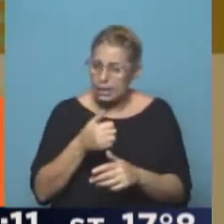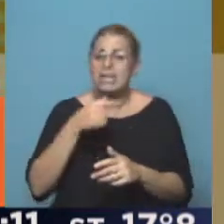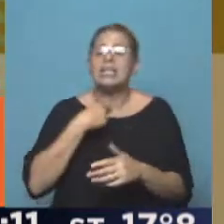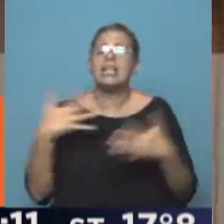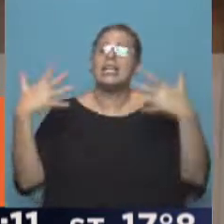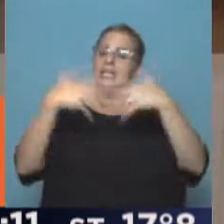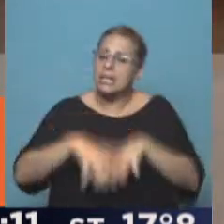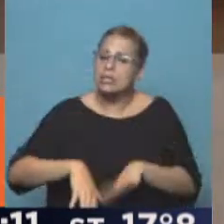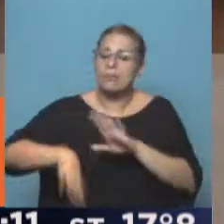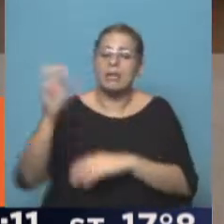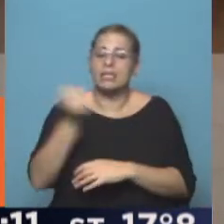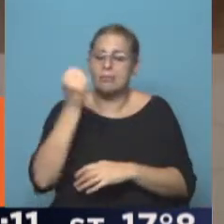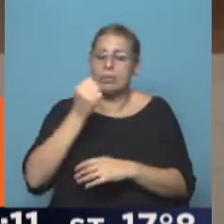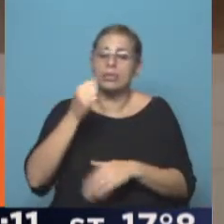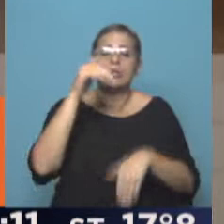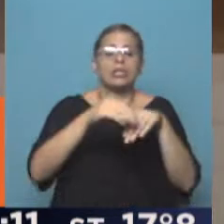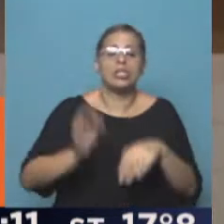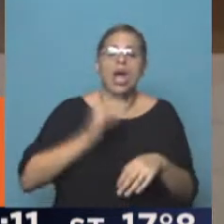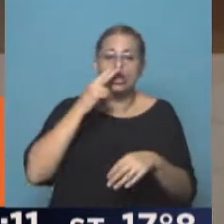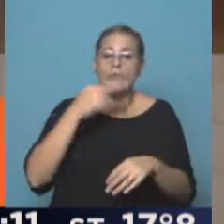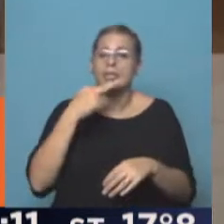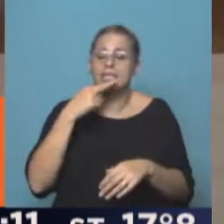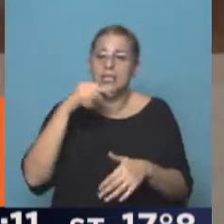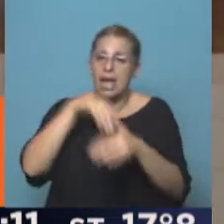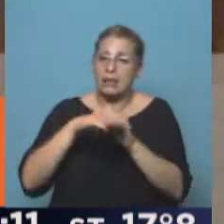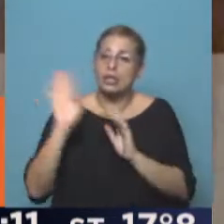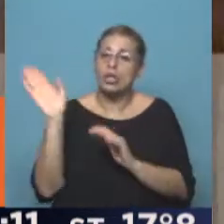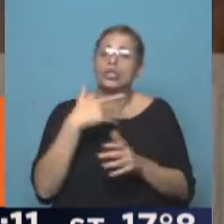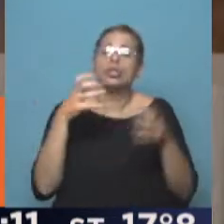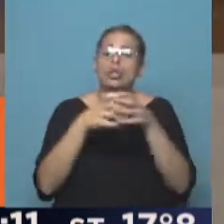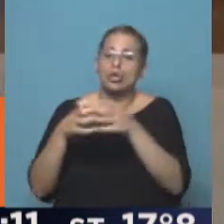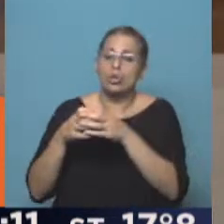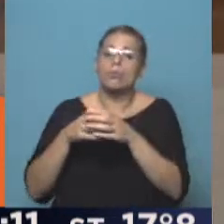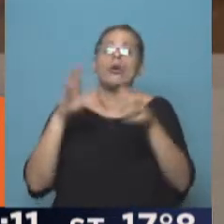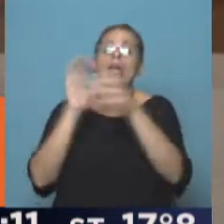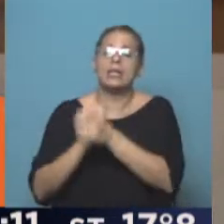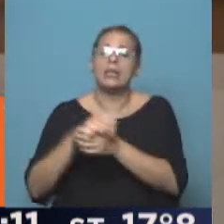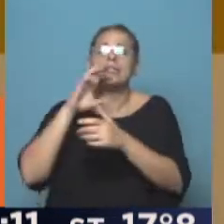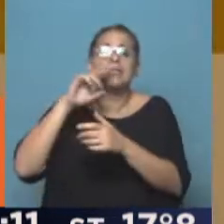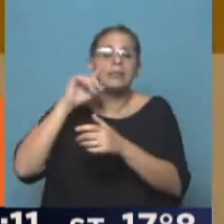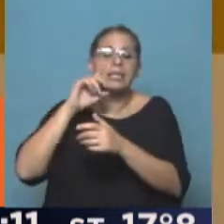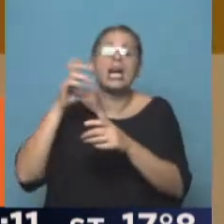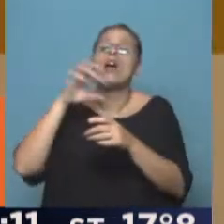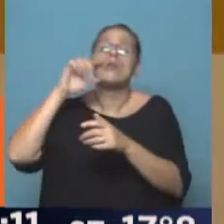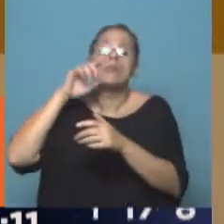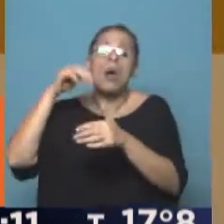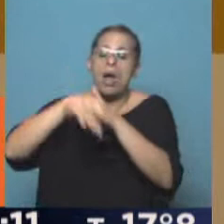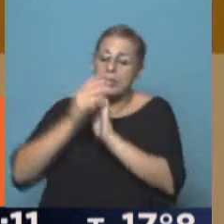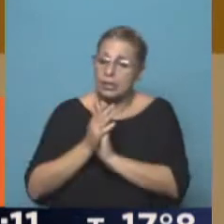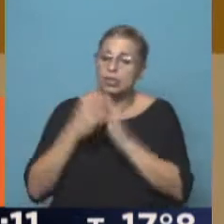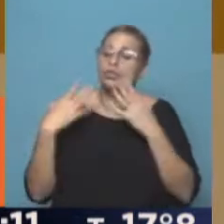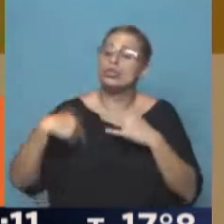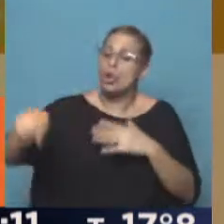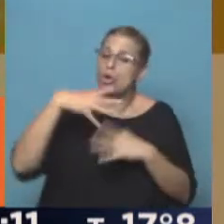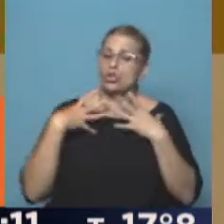mayor y que la elección del 2017 con todos los partidos que le integran el radicalismo la coalición cívica y el pro haciendo el esfuerzo conjunto